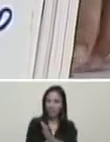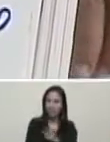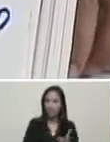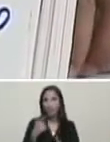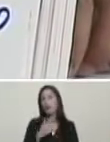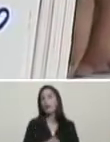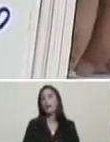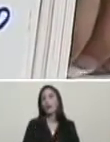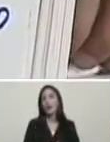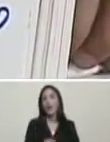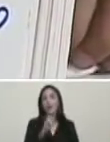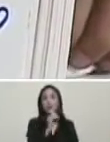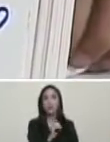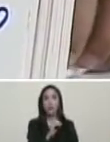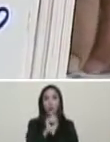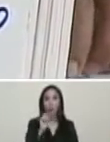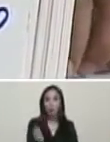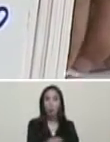significaría el